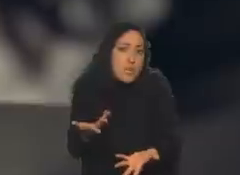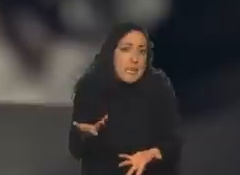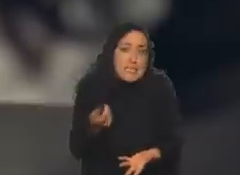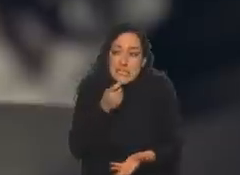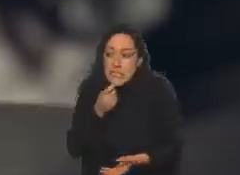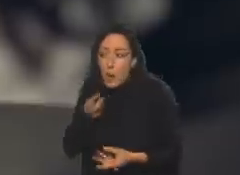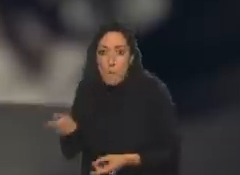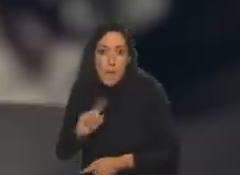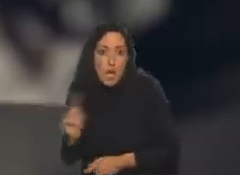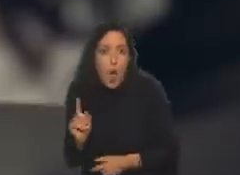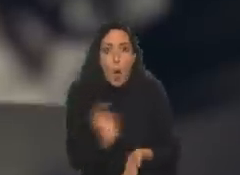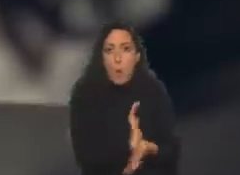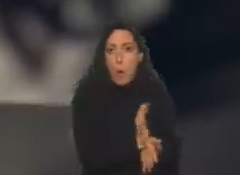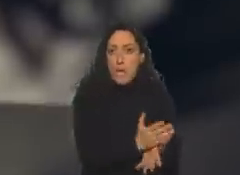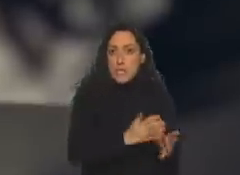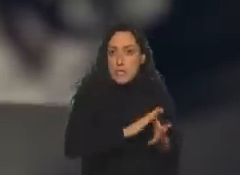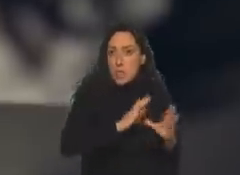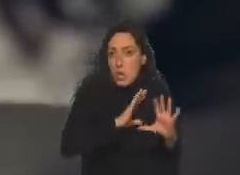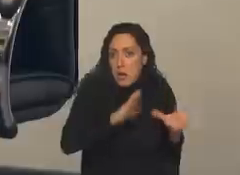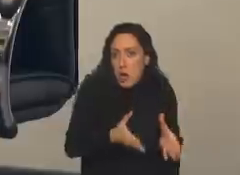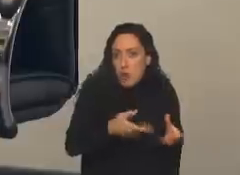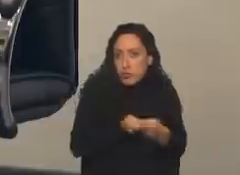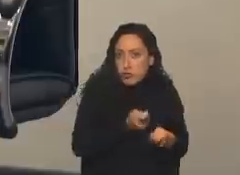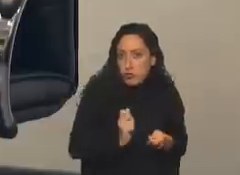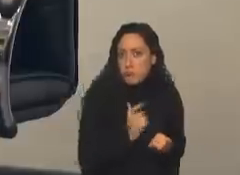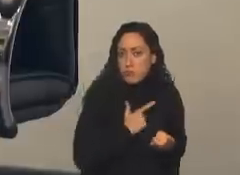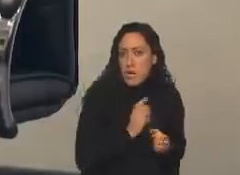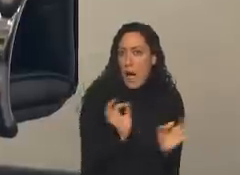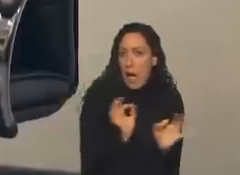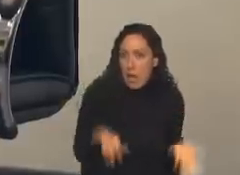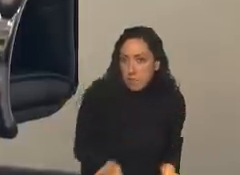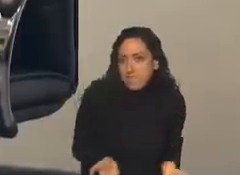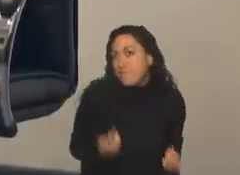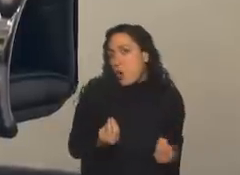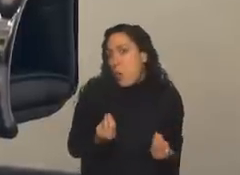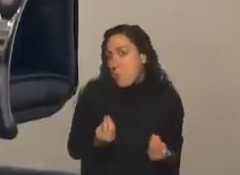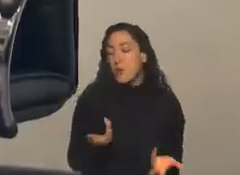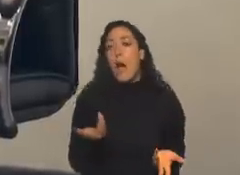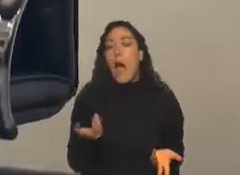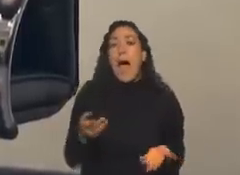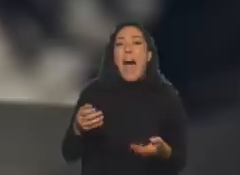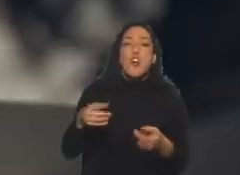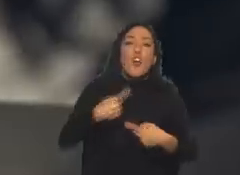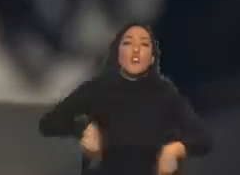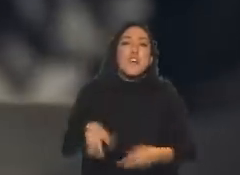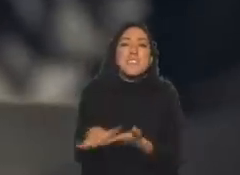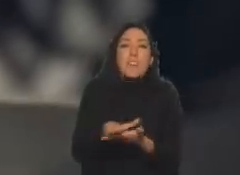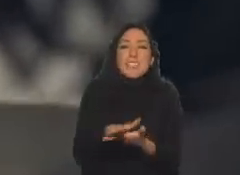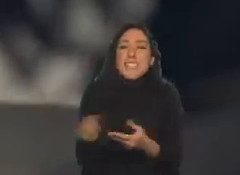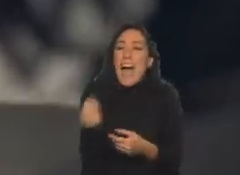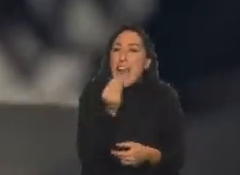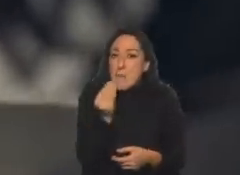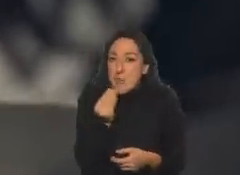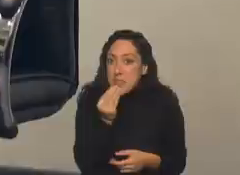vacías de nuestros negocios. Pero bueno, las cosas más sensibles de la canasta básica